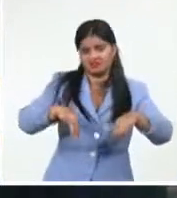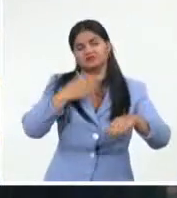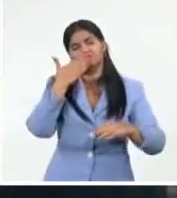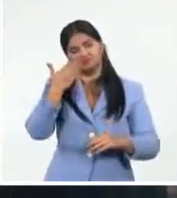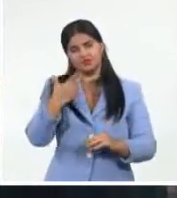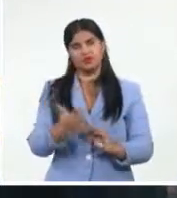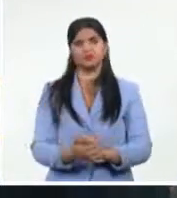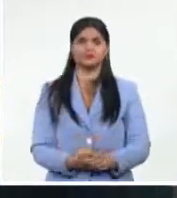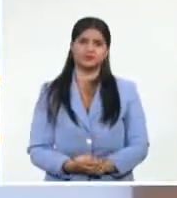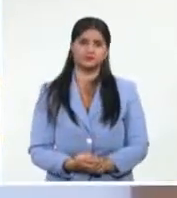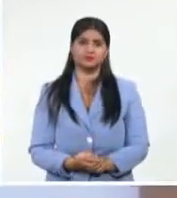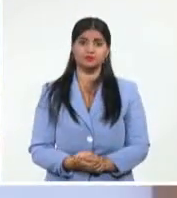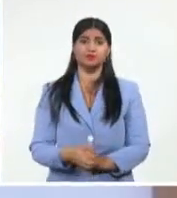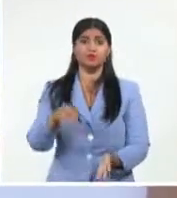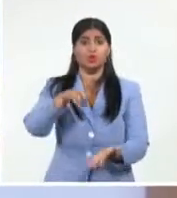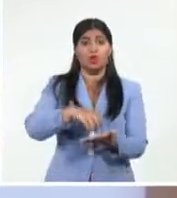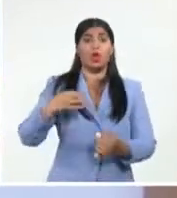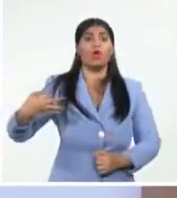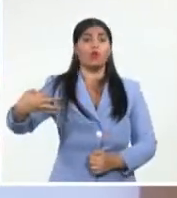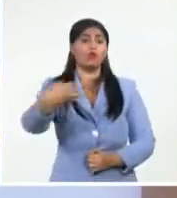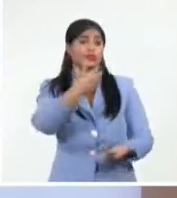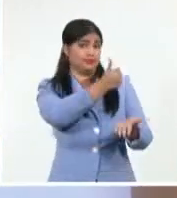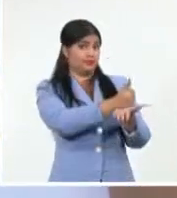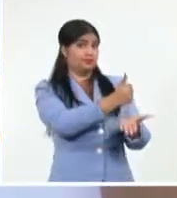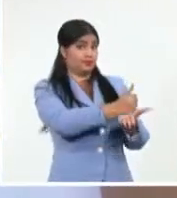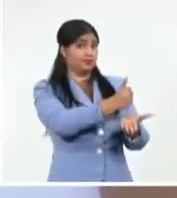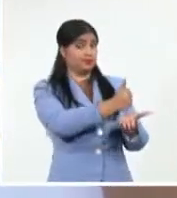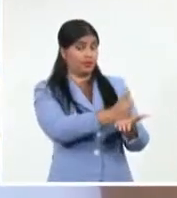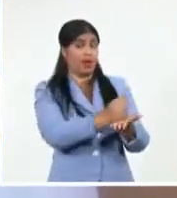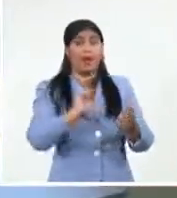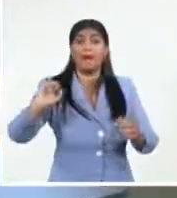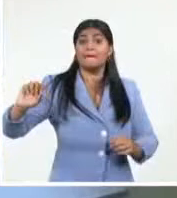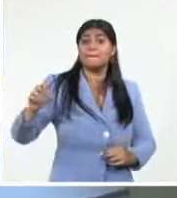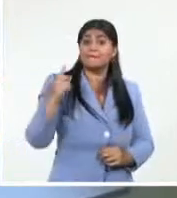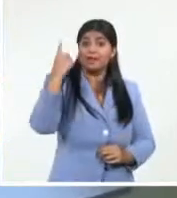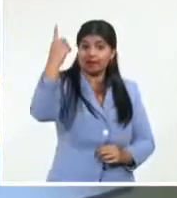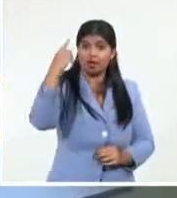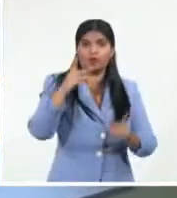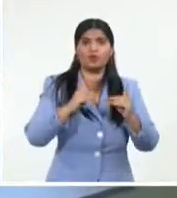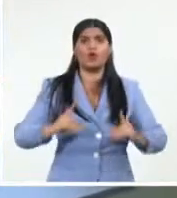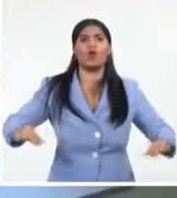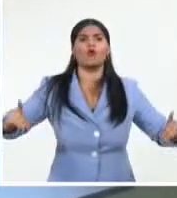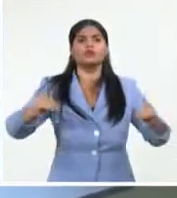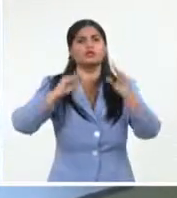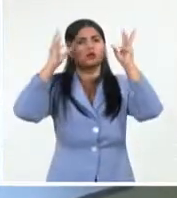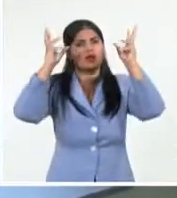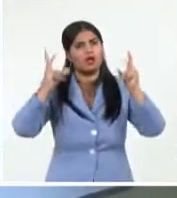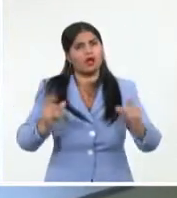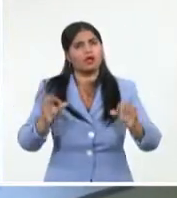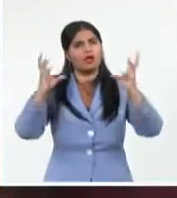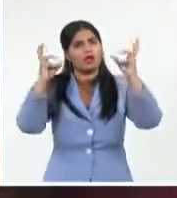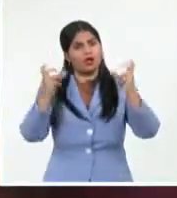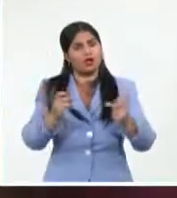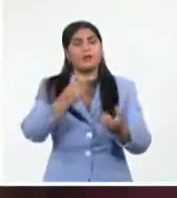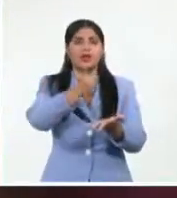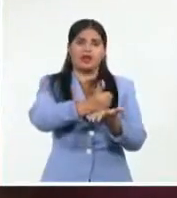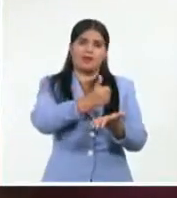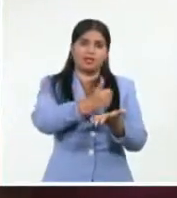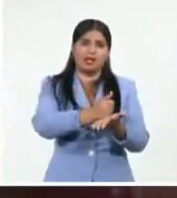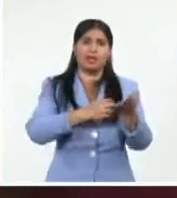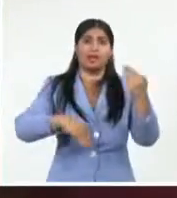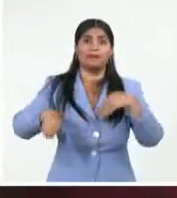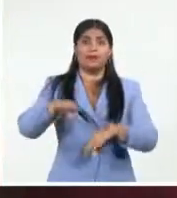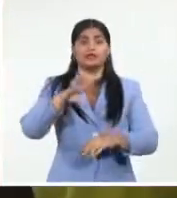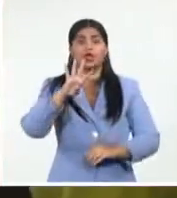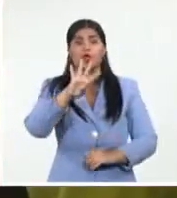Popular Hermanos Barcón del municipio Cabecera, reside por primera vez en la Oficina de Estadística de la capital Vuelta Bajera. Más de